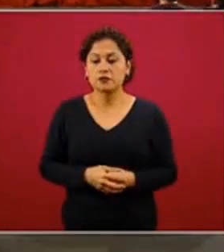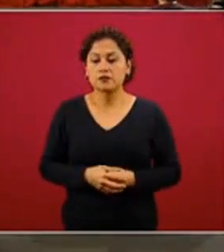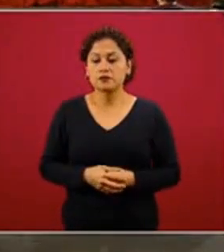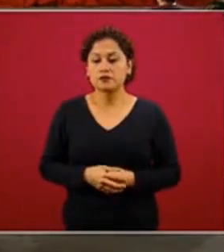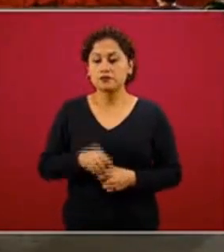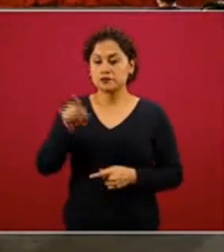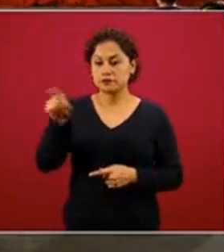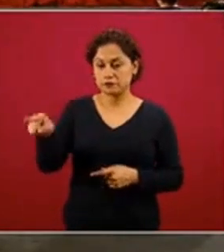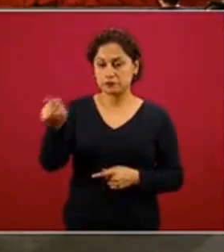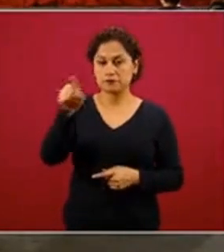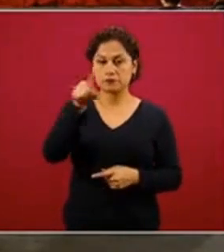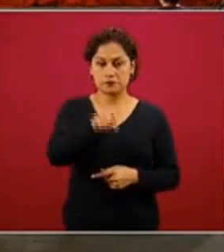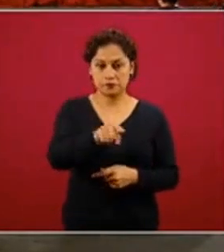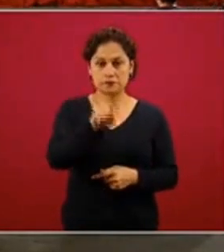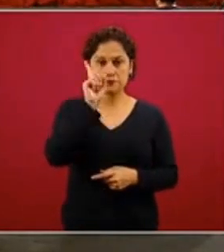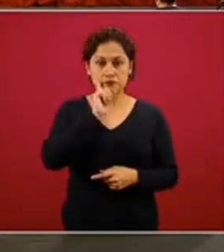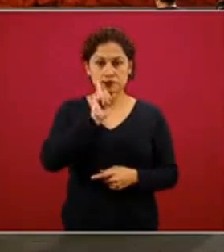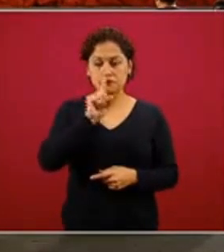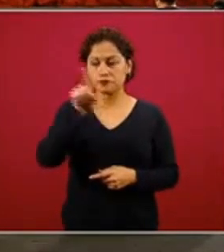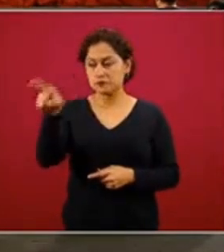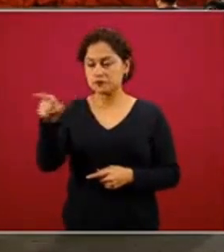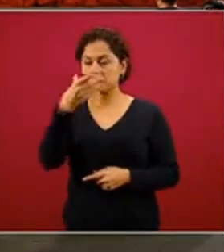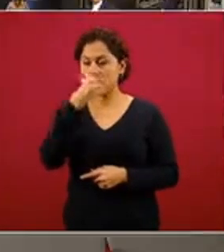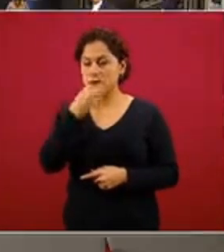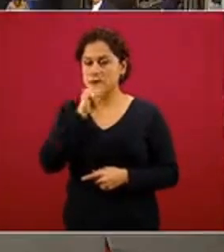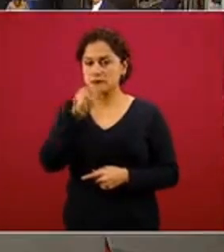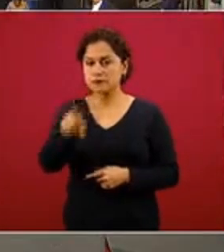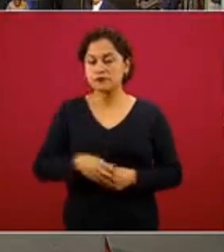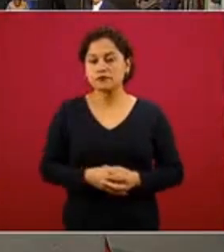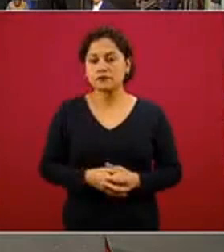usted y a la compañera y al compañero de allá atrás.